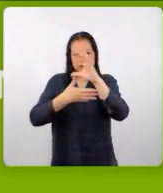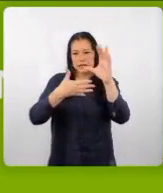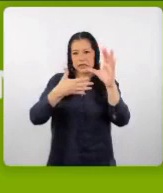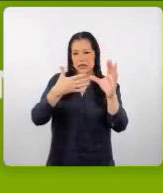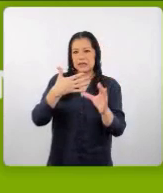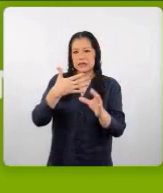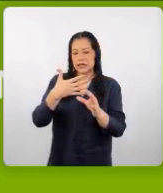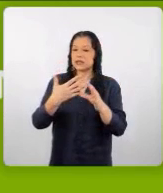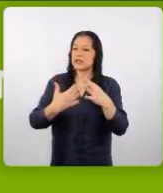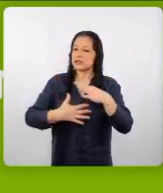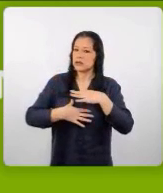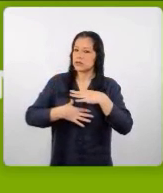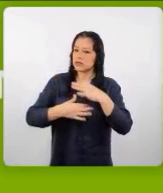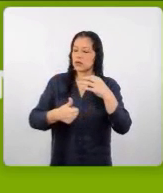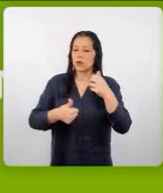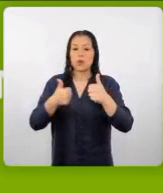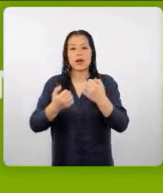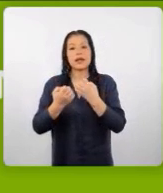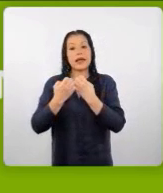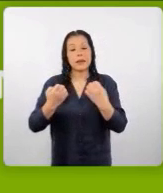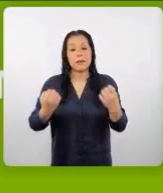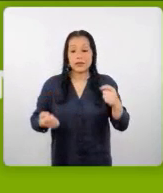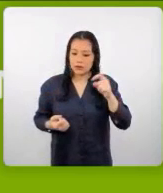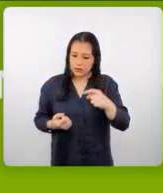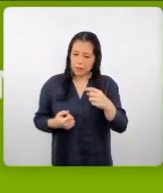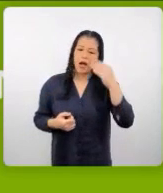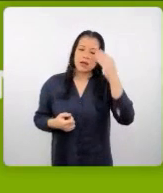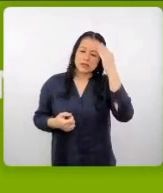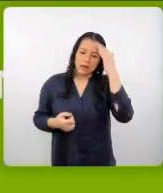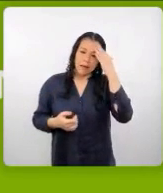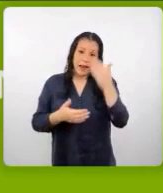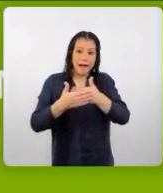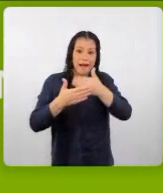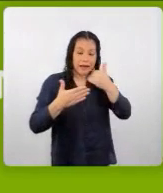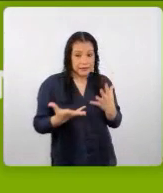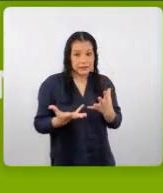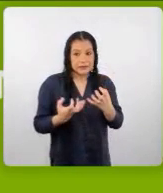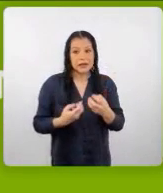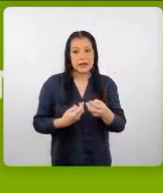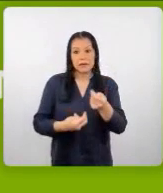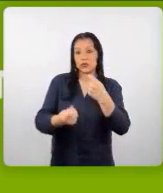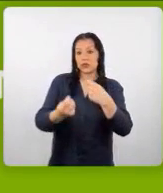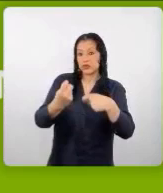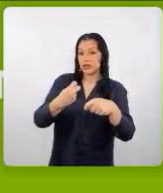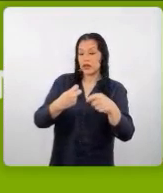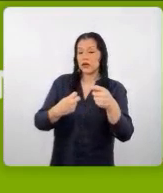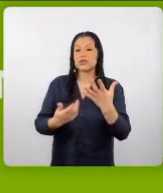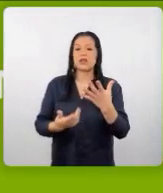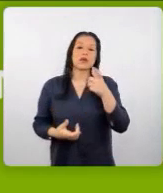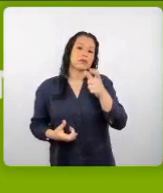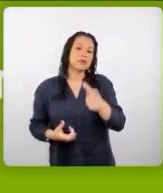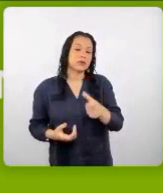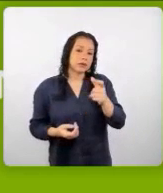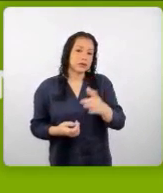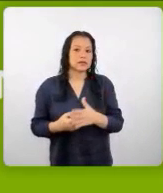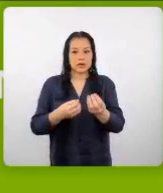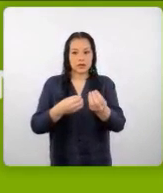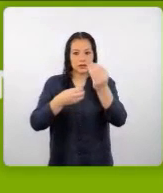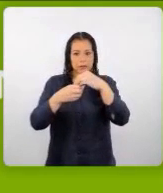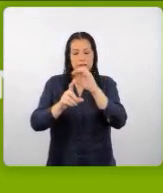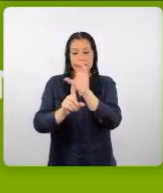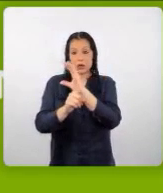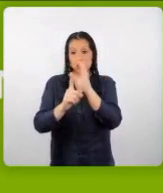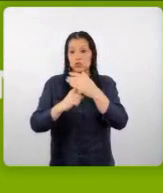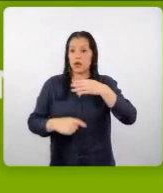son interesantes o qué elementos tenemos que tener en consideración si vamos a negociar con alguien que es parte de la cultura